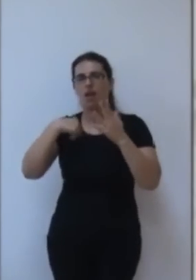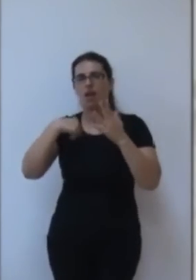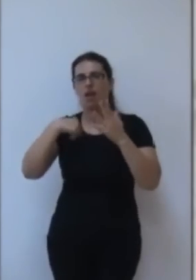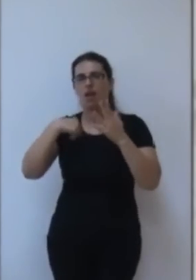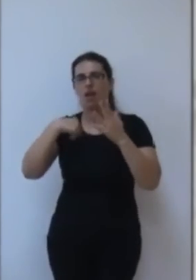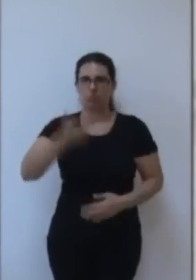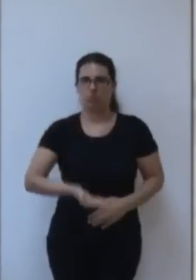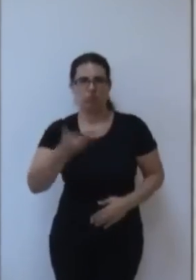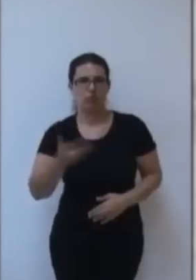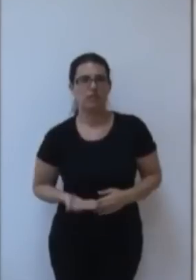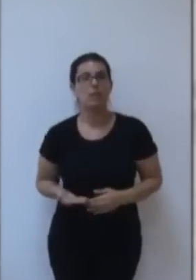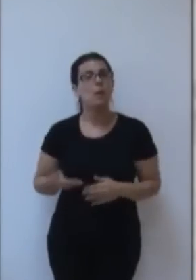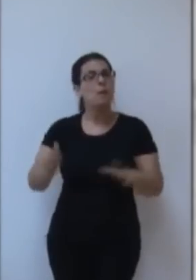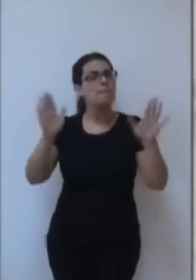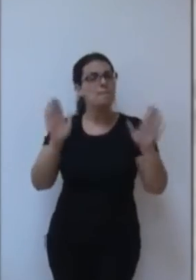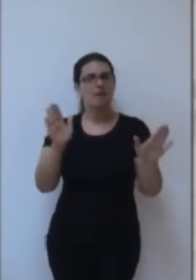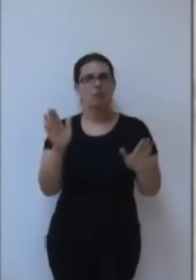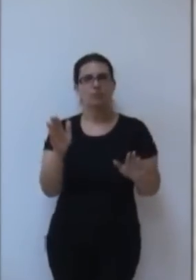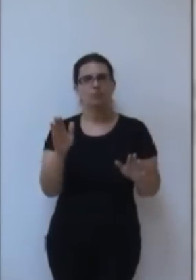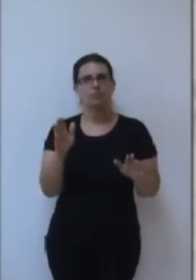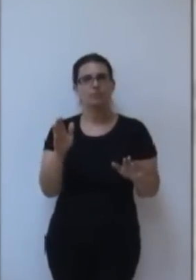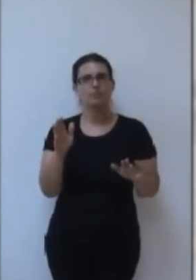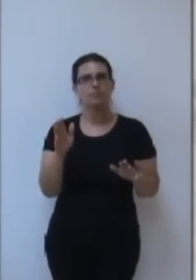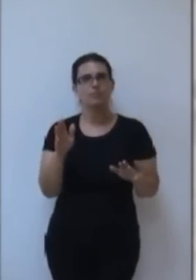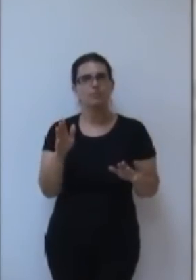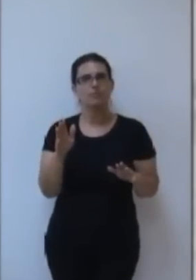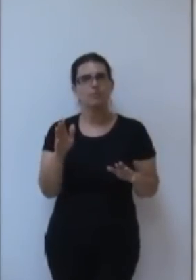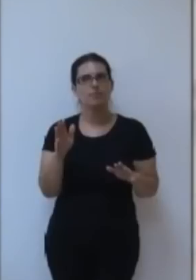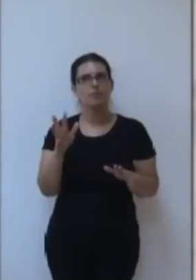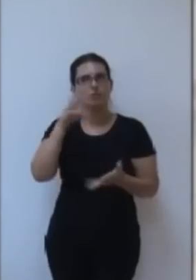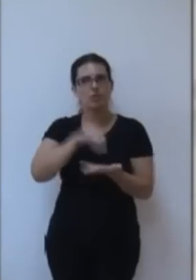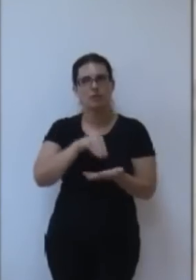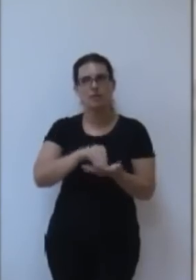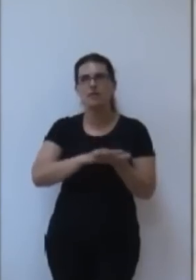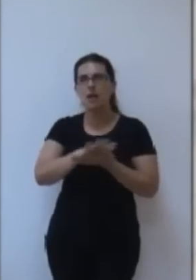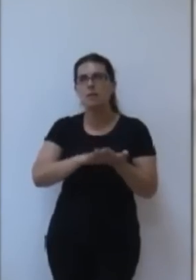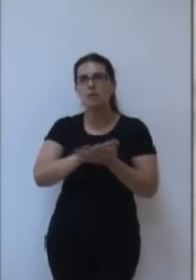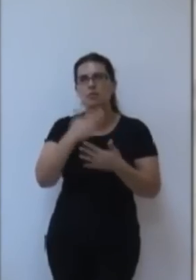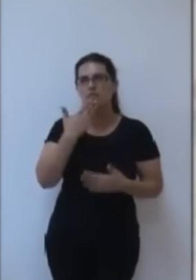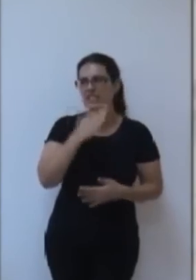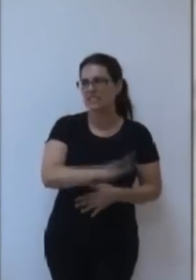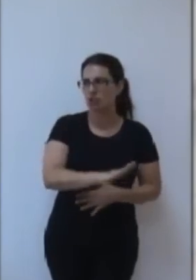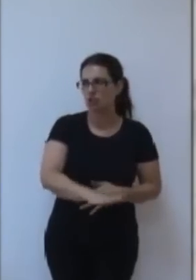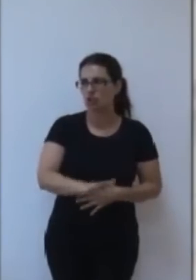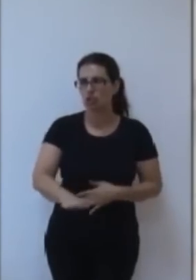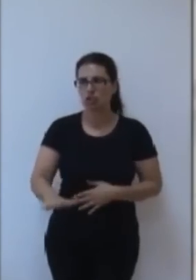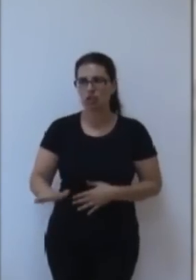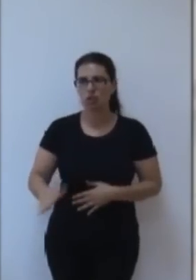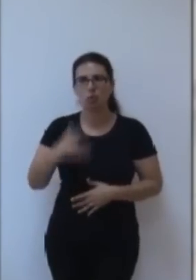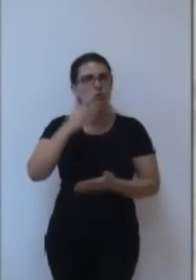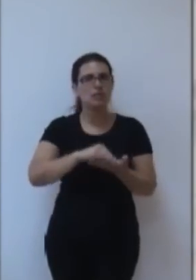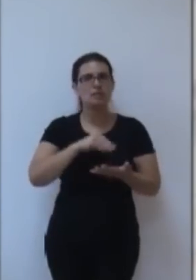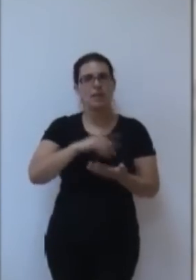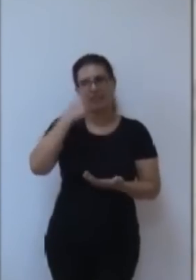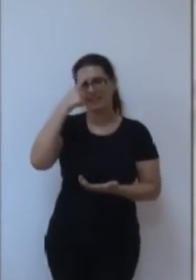pero también hablamos siempre del ámbito como si fueran siempre niños, ¿no?, y sin querer, ¿no?, se